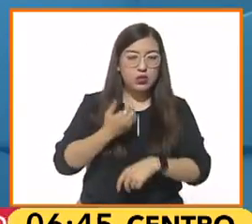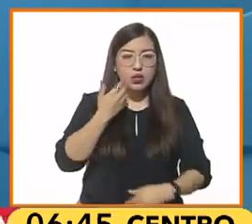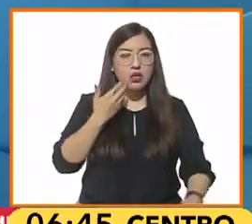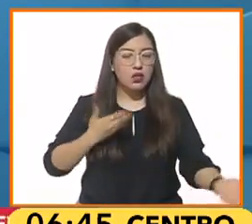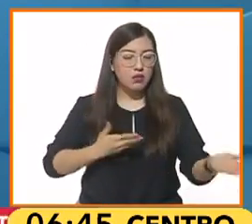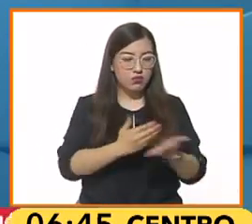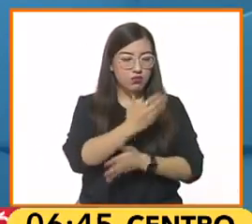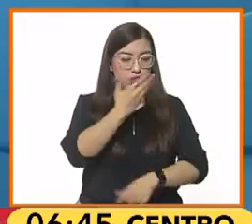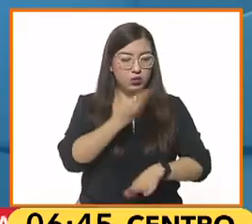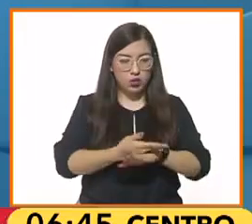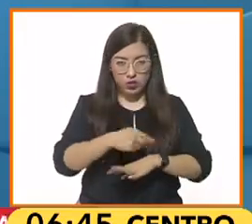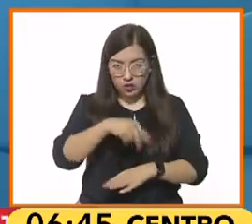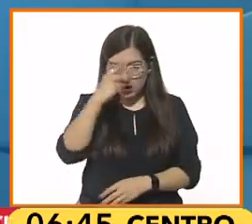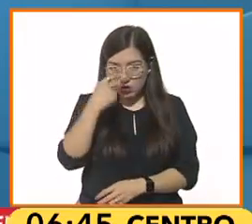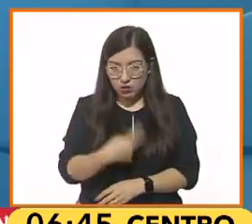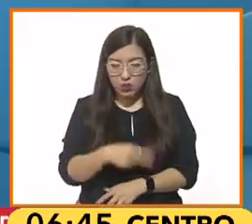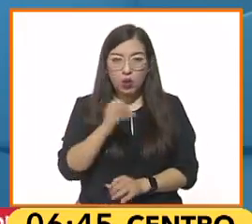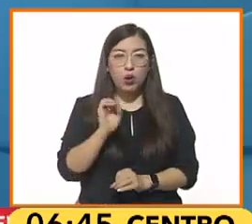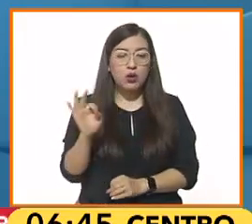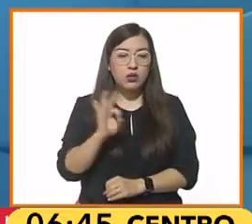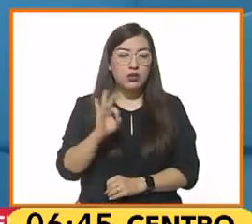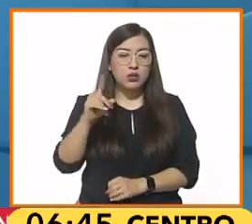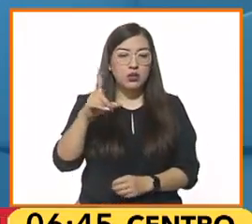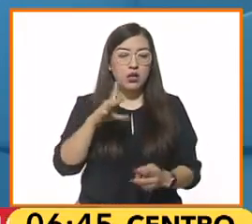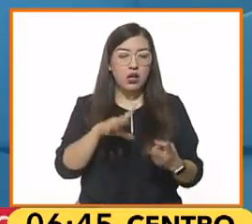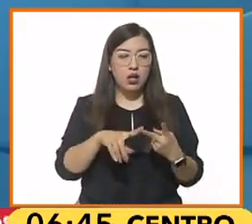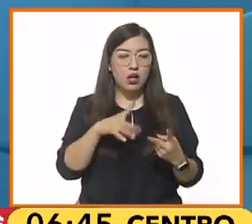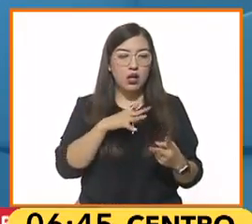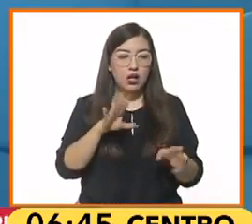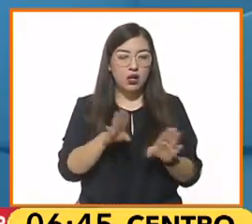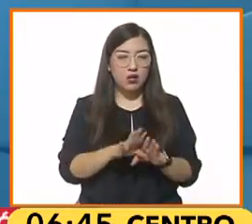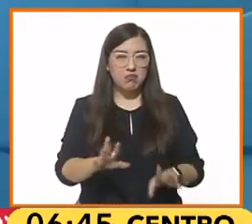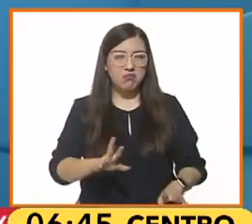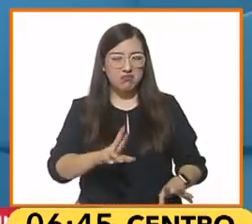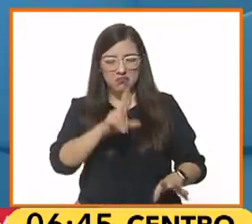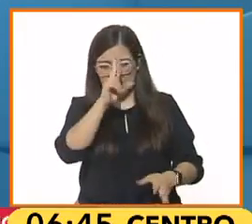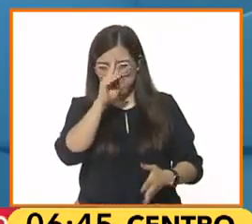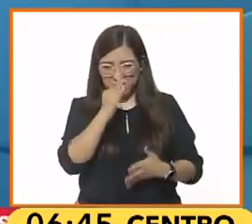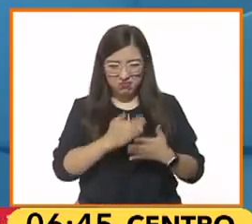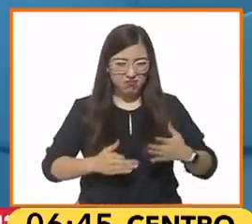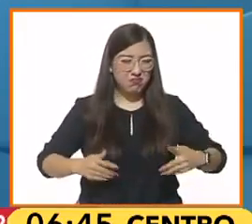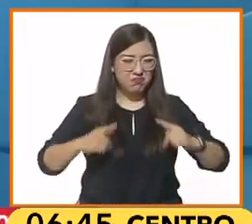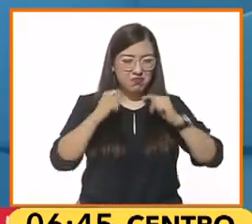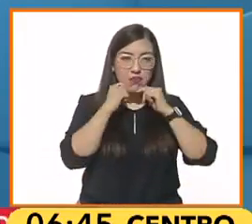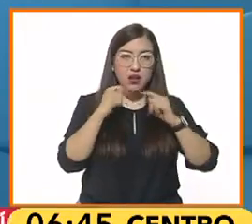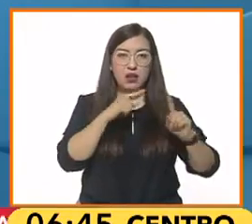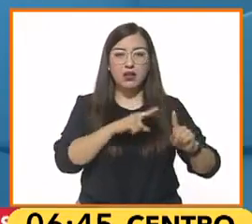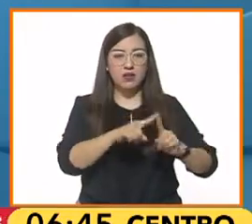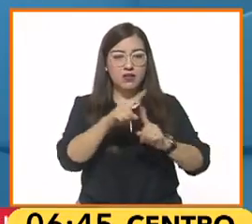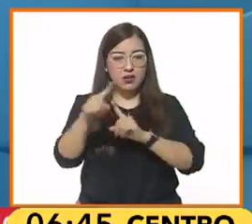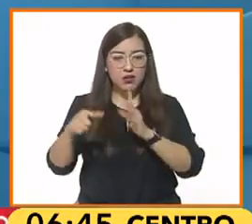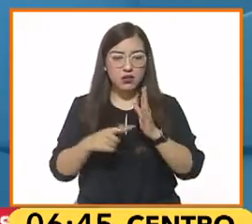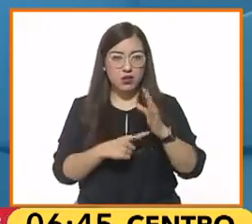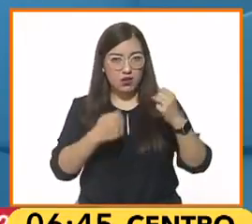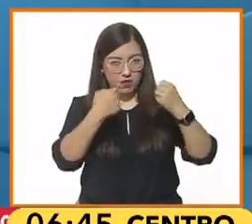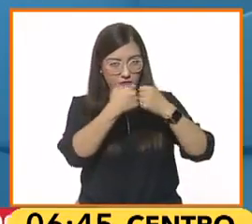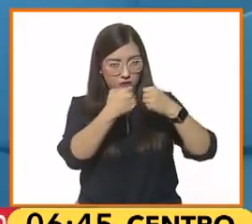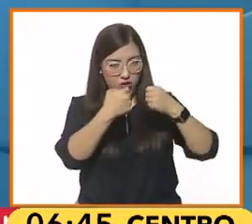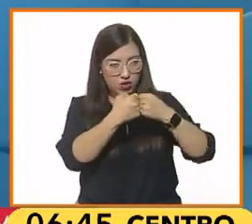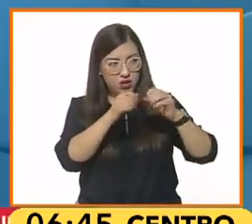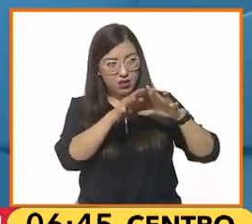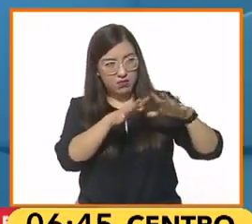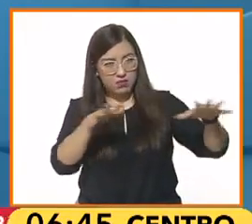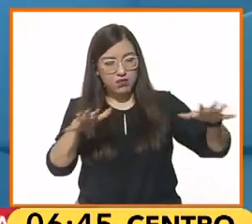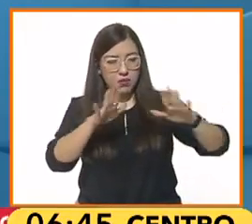mexicano o por incluso violar constantemente la soberanía en diferentes partes de la frontera, desde el espacio aéreo a las